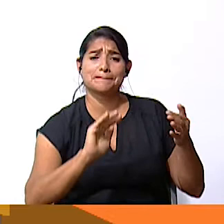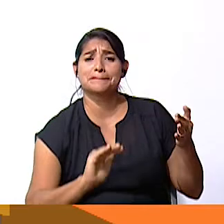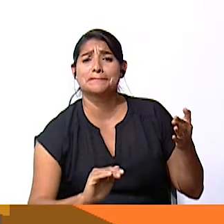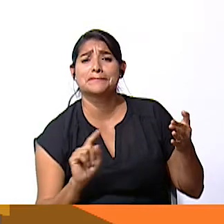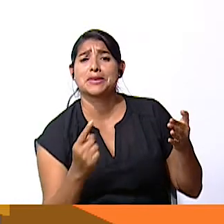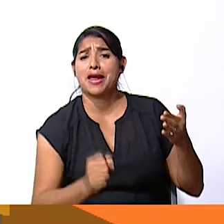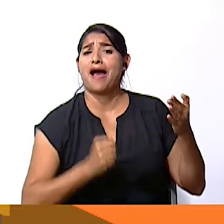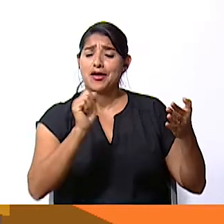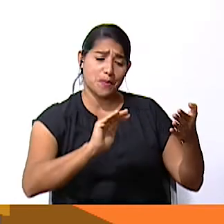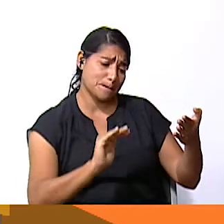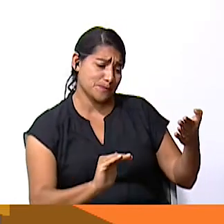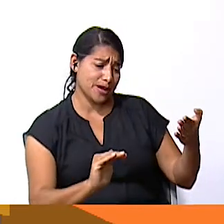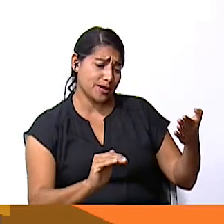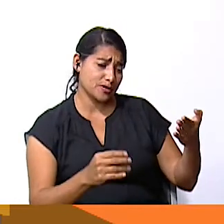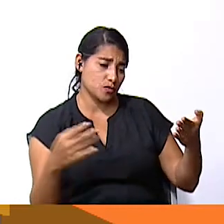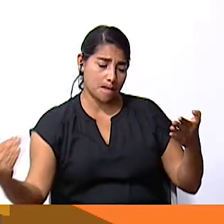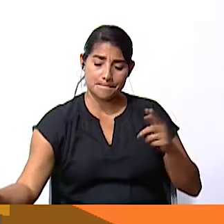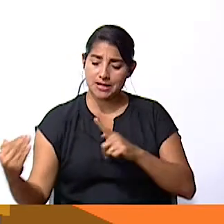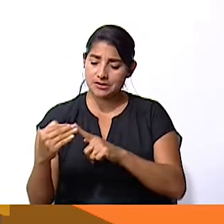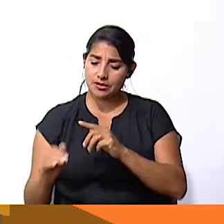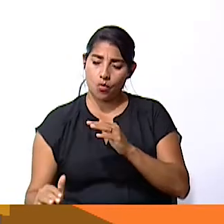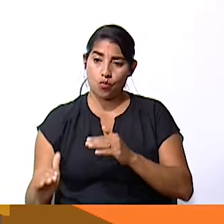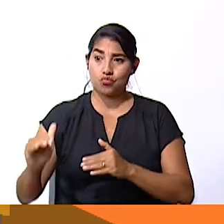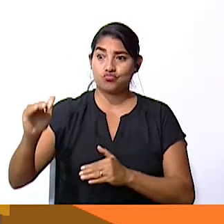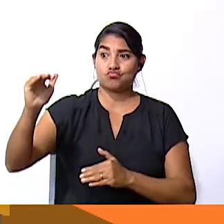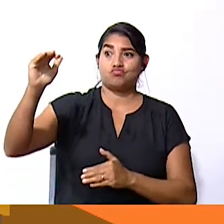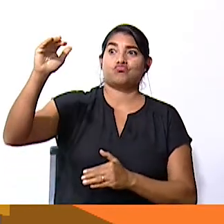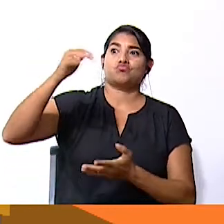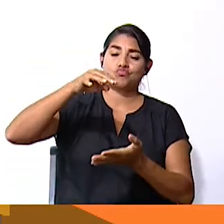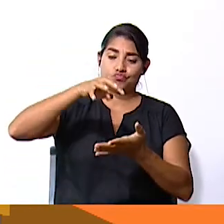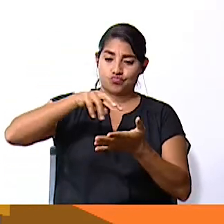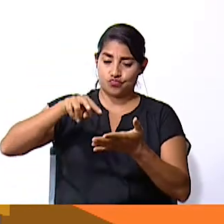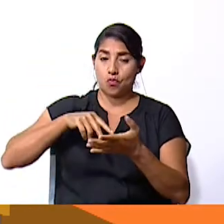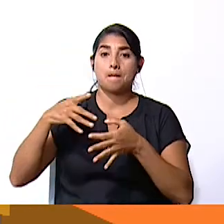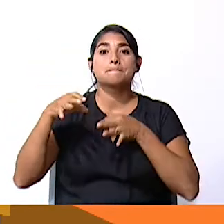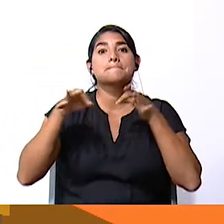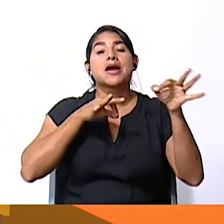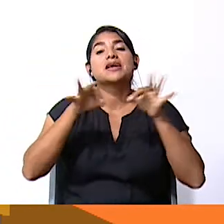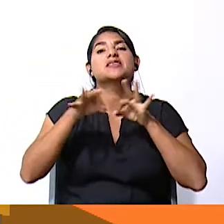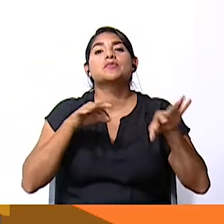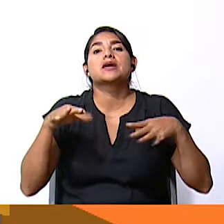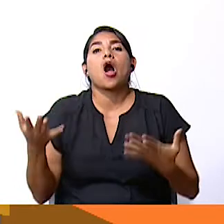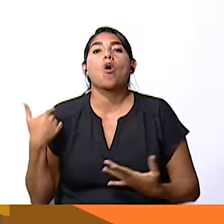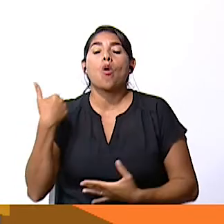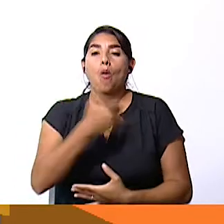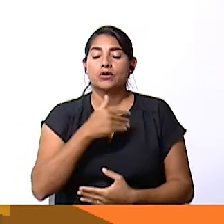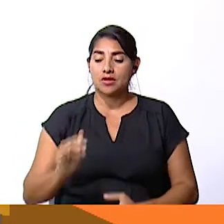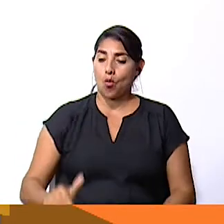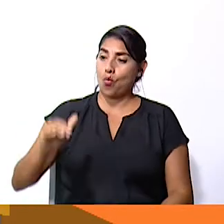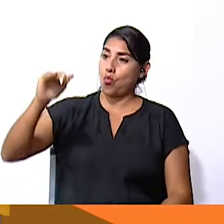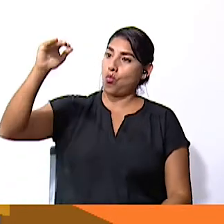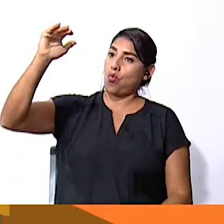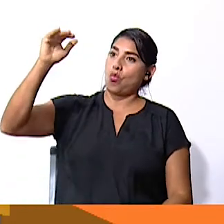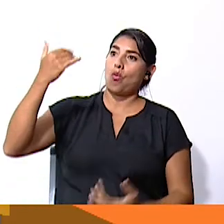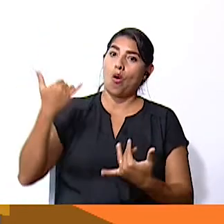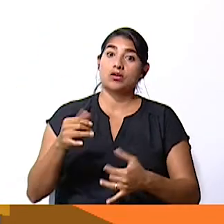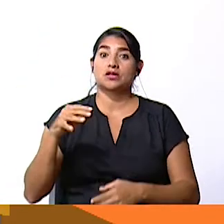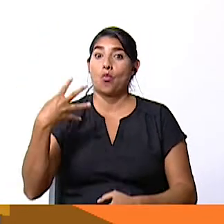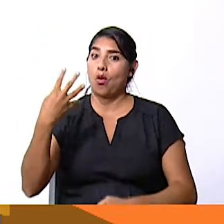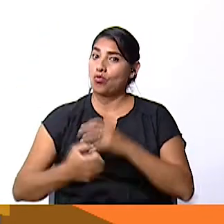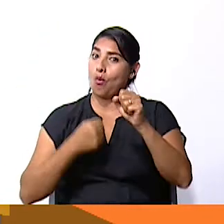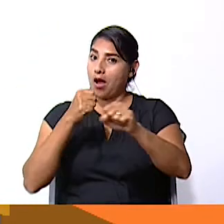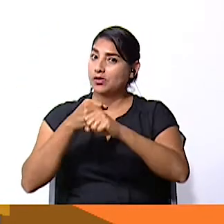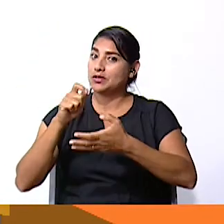primer año. Pero él me envió un texto donde se describía tal cual. Hoy en día está en cuarto